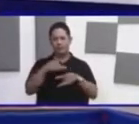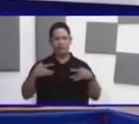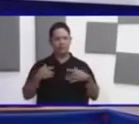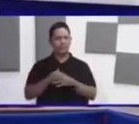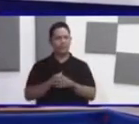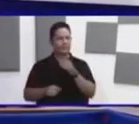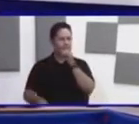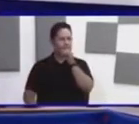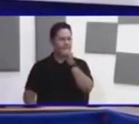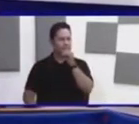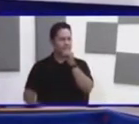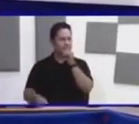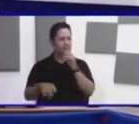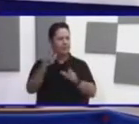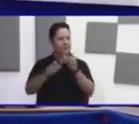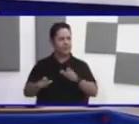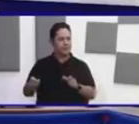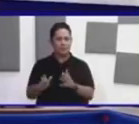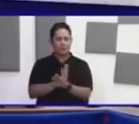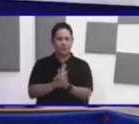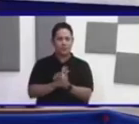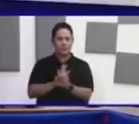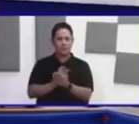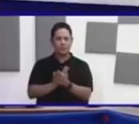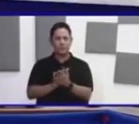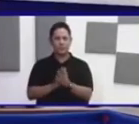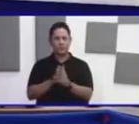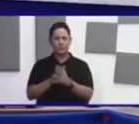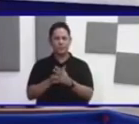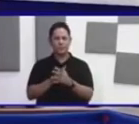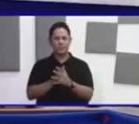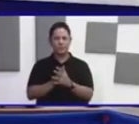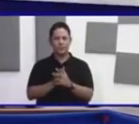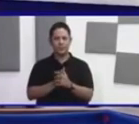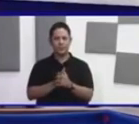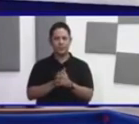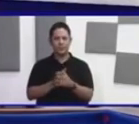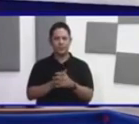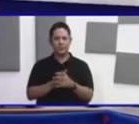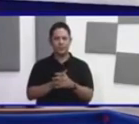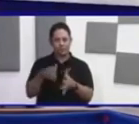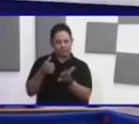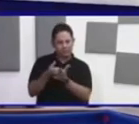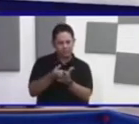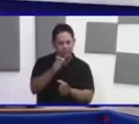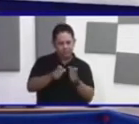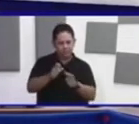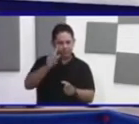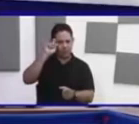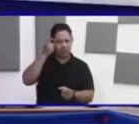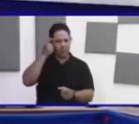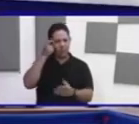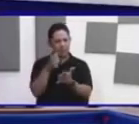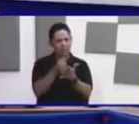han manifestado y han buscado por todos los medios de buscar presionar al gobierno para el